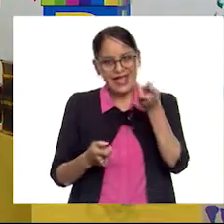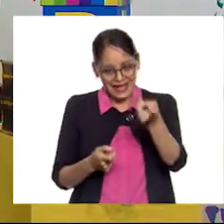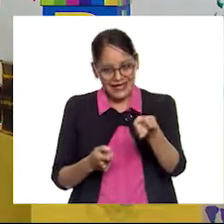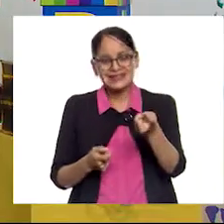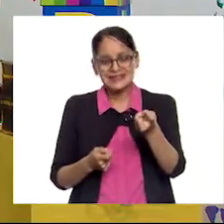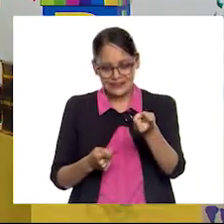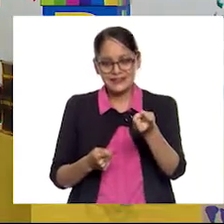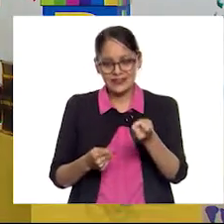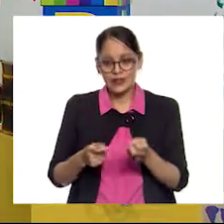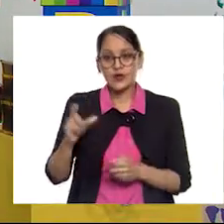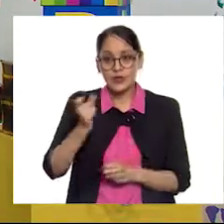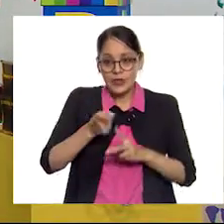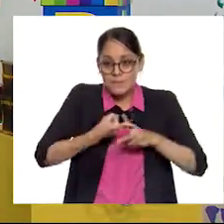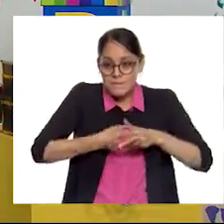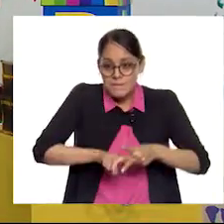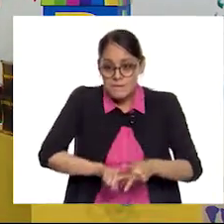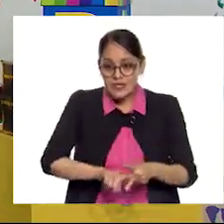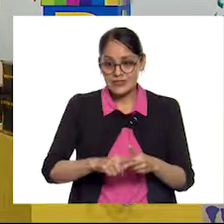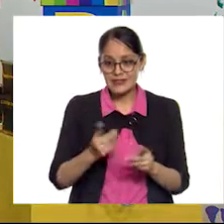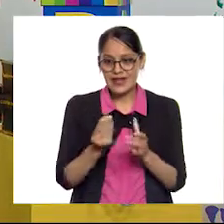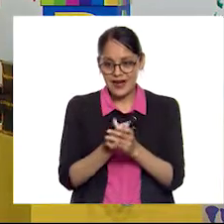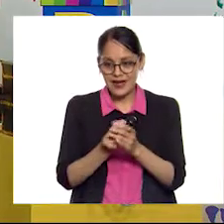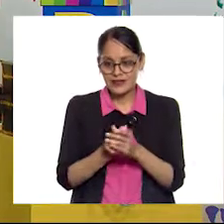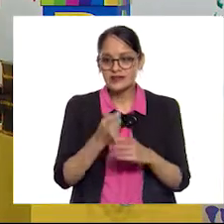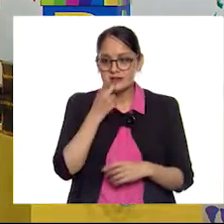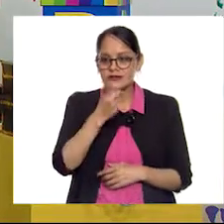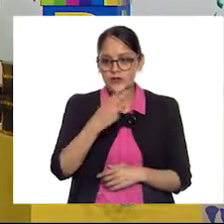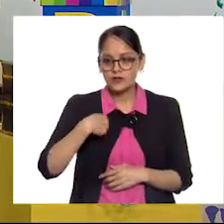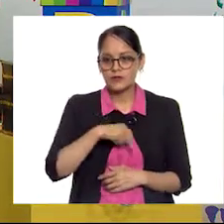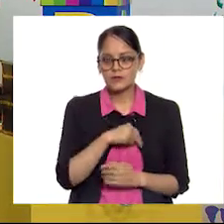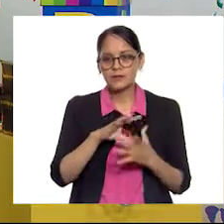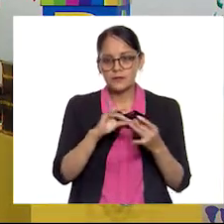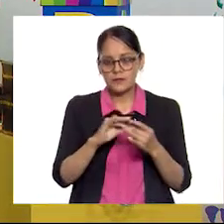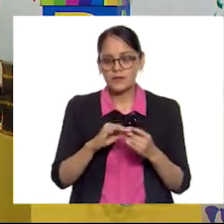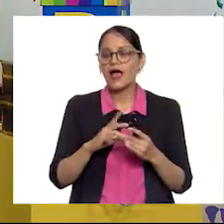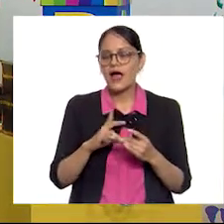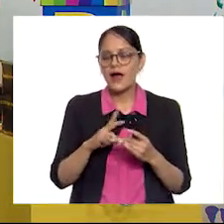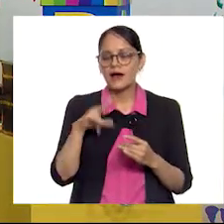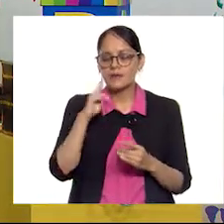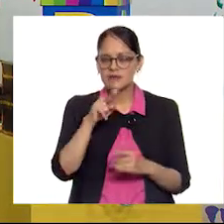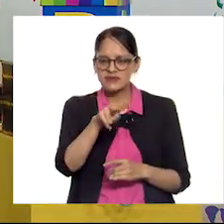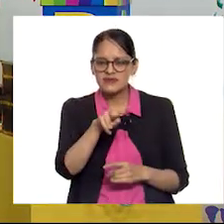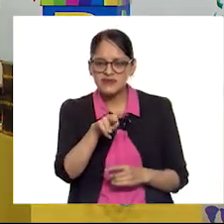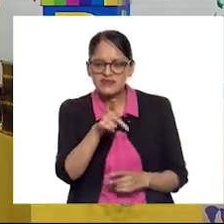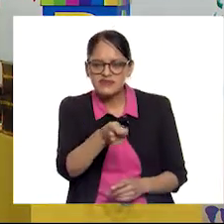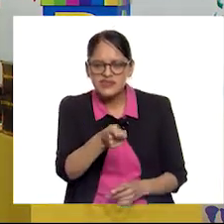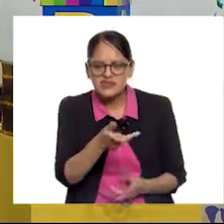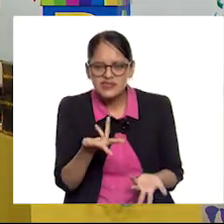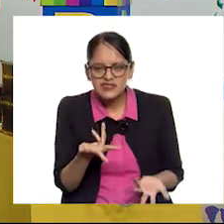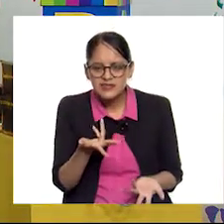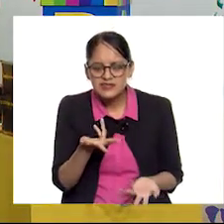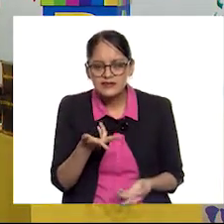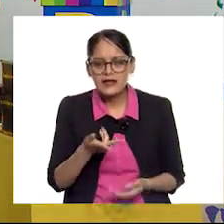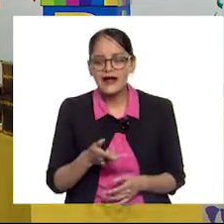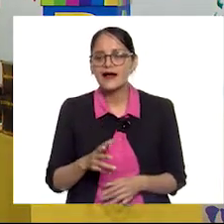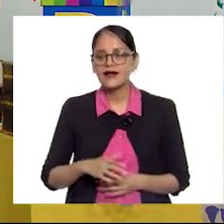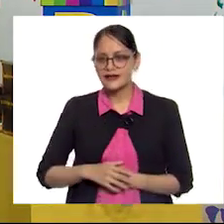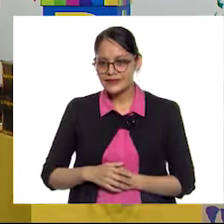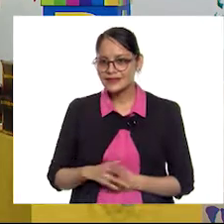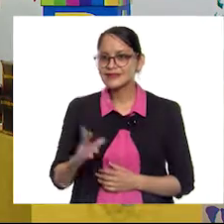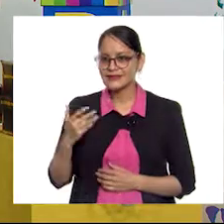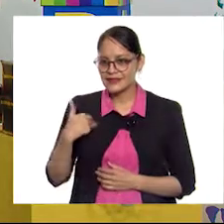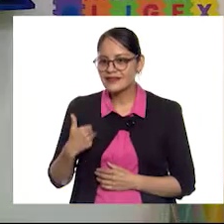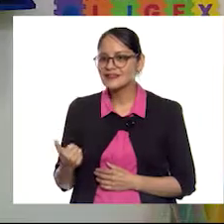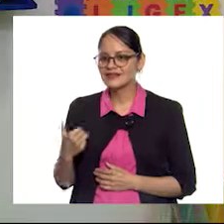idea. Al inicio del programa hicimos un pequeño performance así para que también los niños dijeran, ah, caray, como que qué está pasando. Ah,